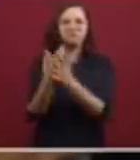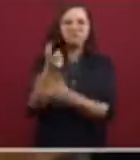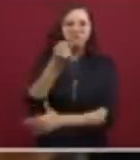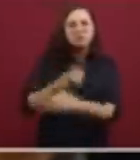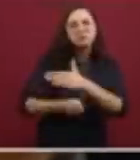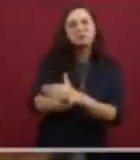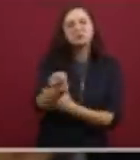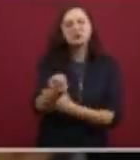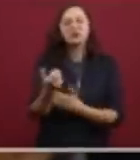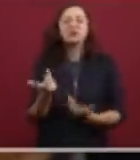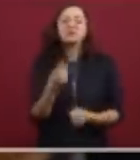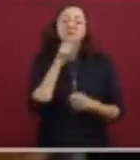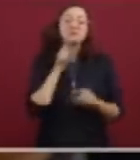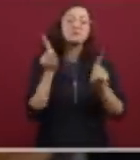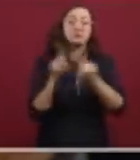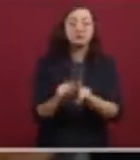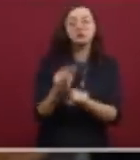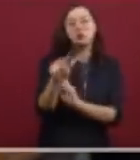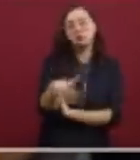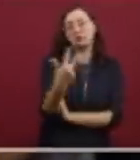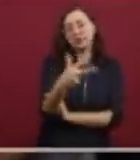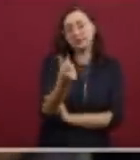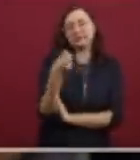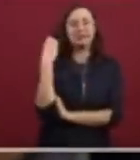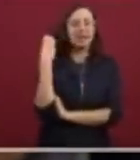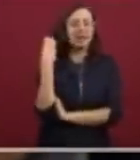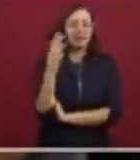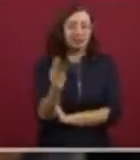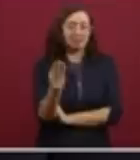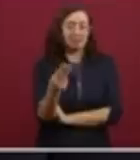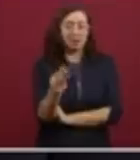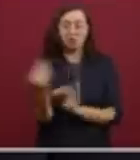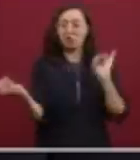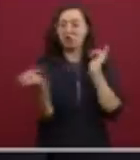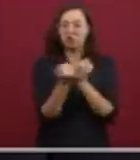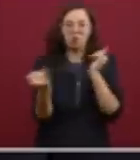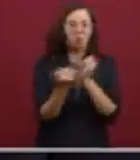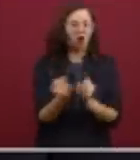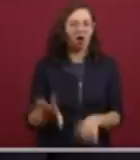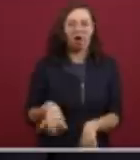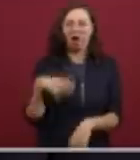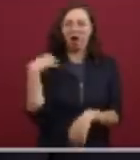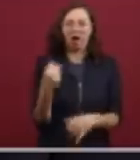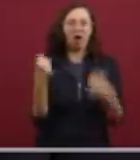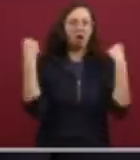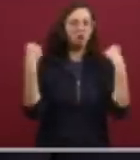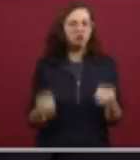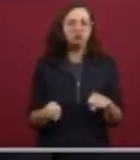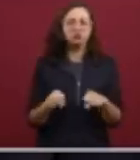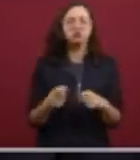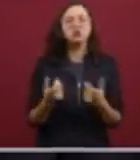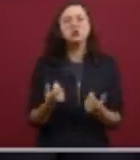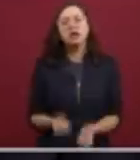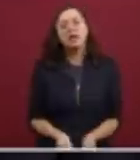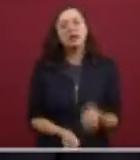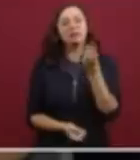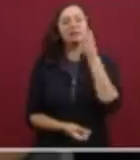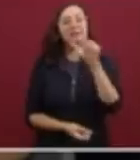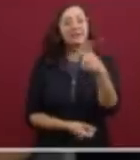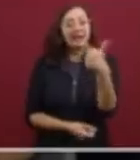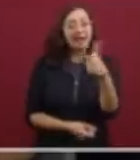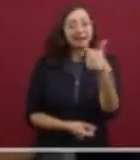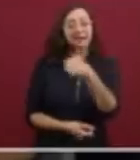el 13 de mayo, ocurrió un arrebato de totalitarismo cuando fueron suspendidos los derechos de 13